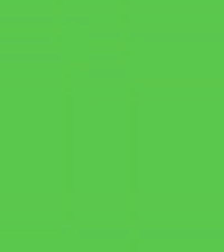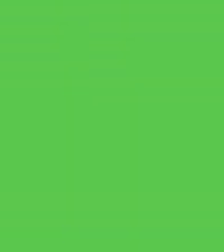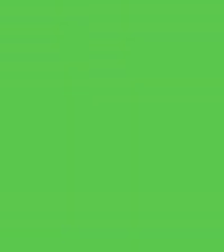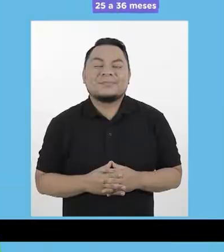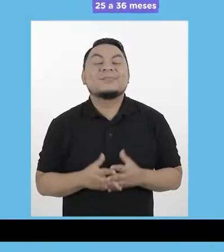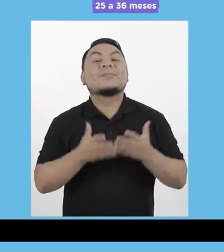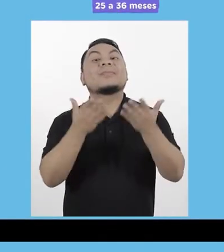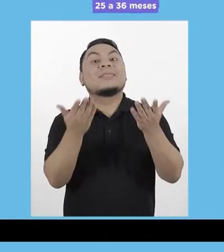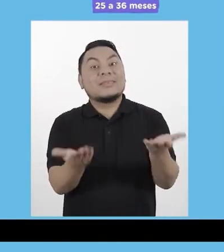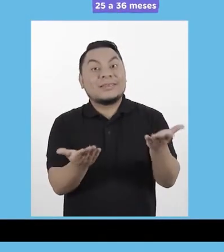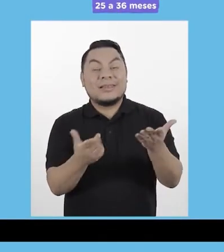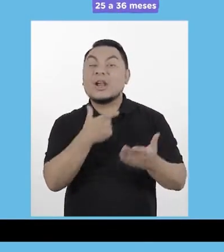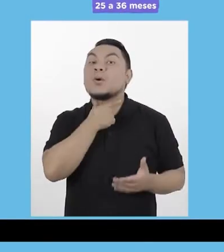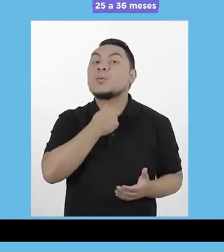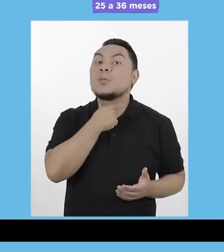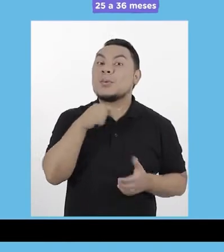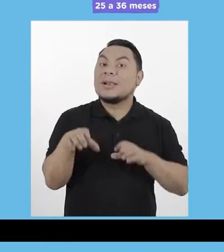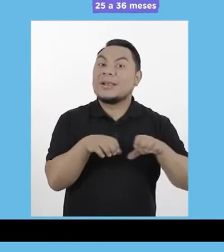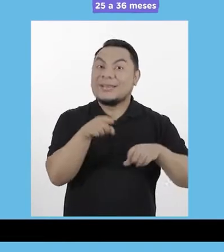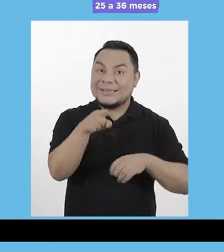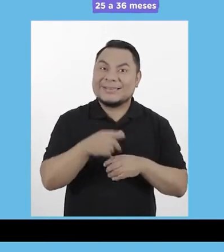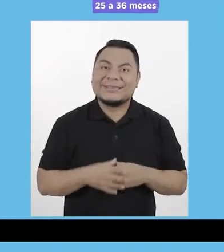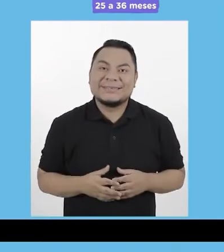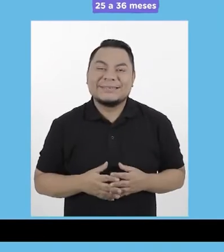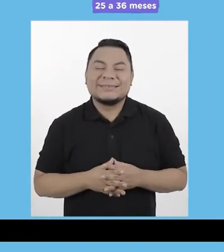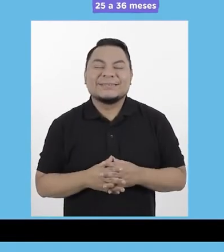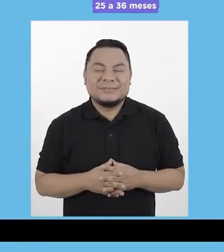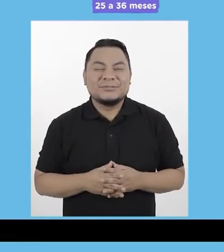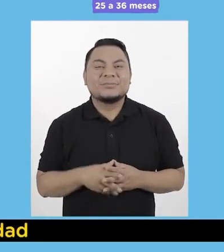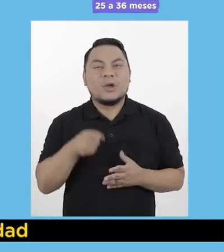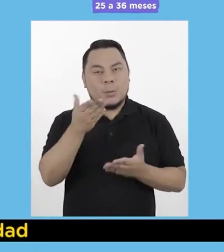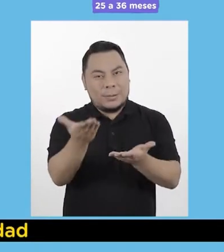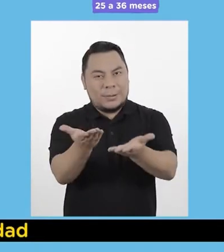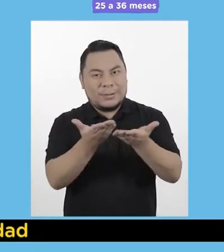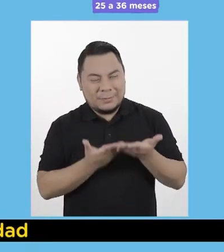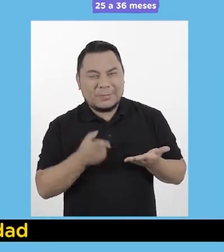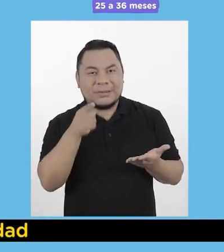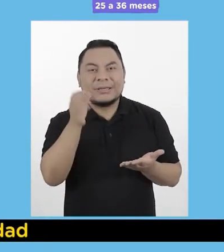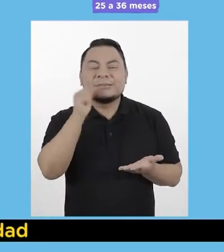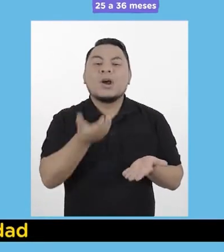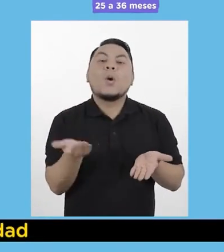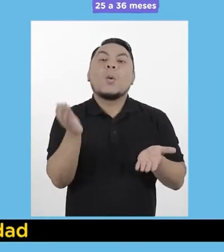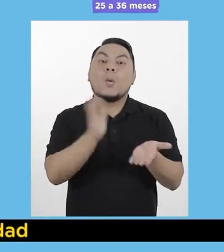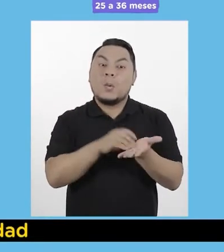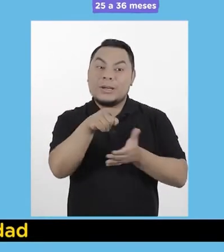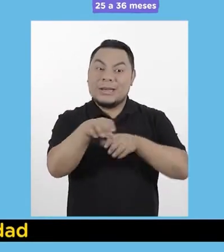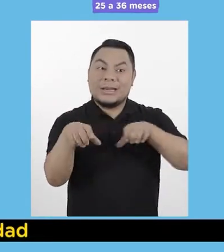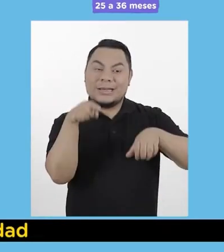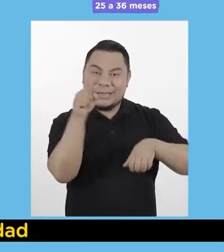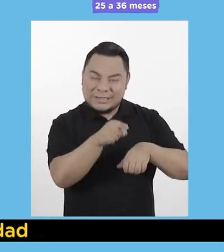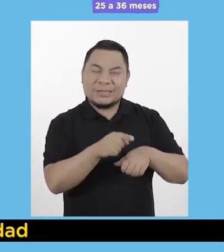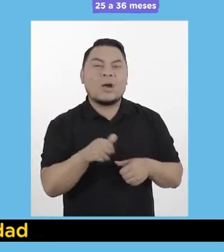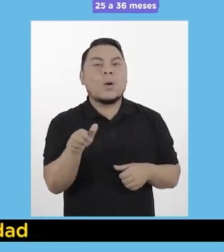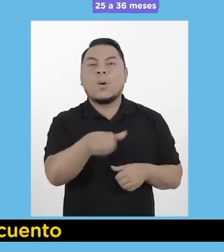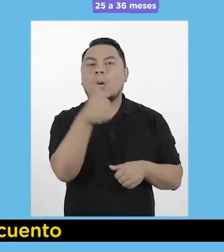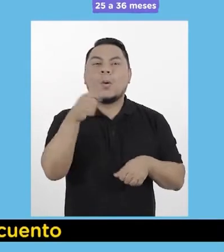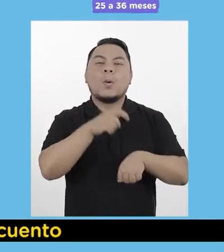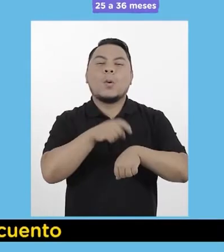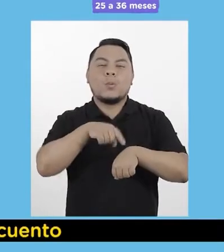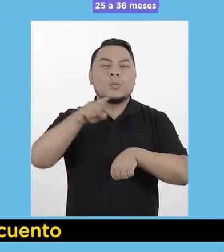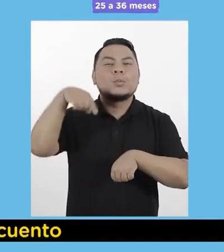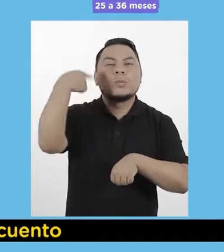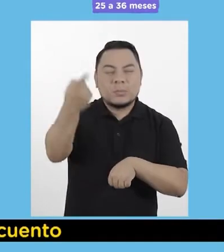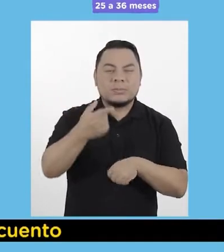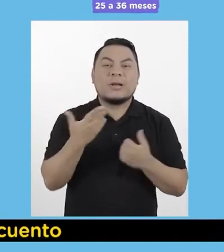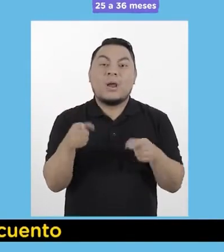nuevos. ¿Qué tal? ¿Les gustó la actividad? Los invitamos a repetir la actividad